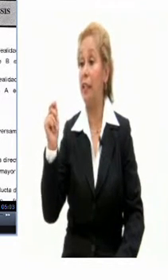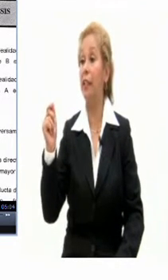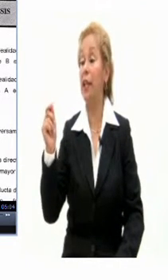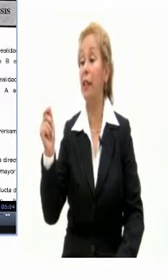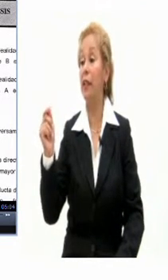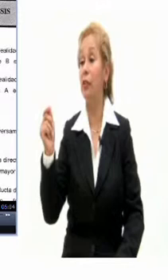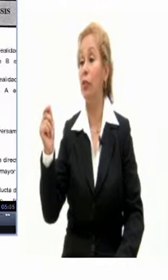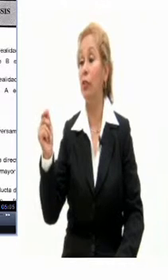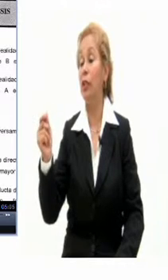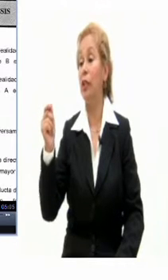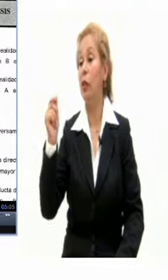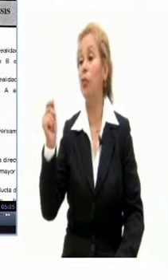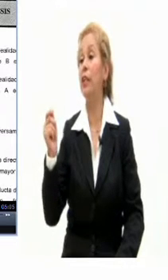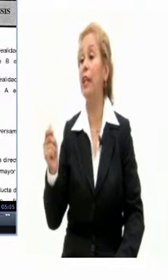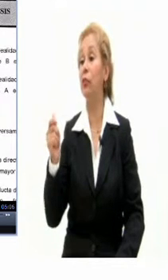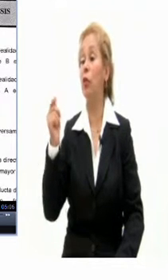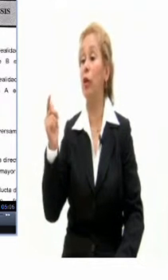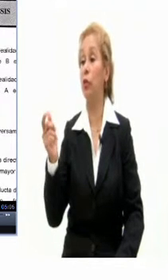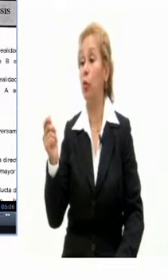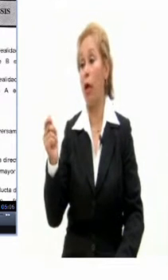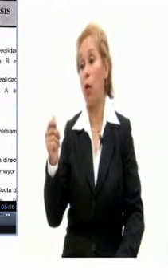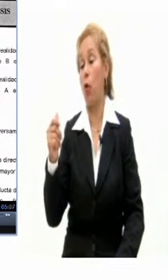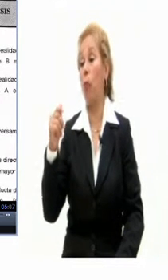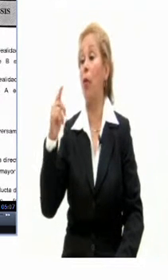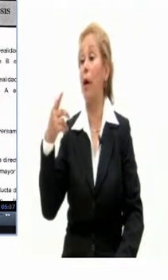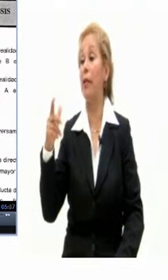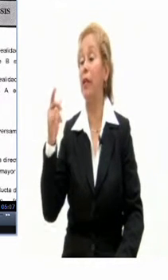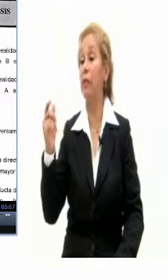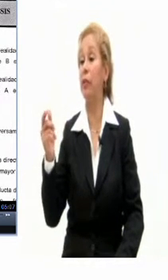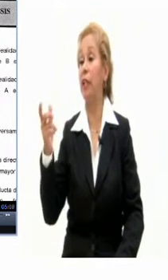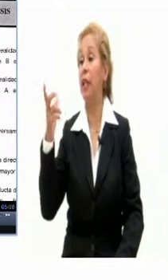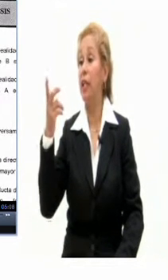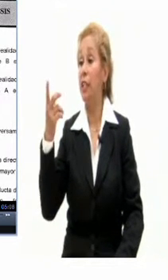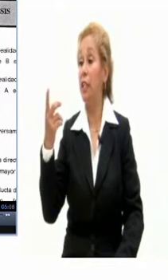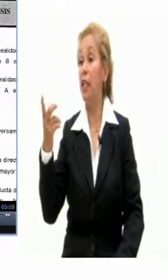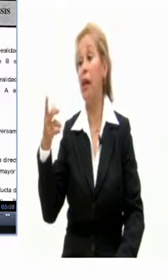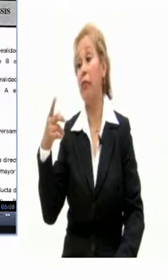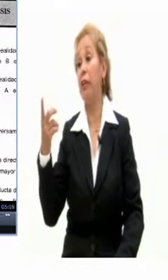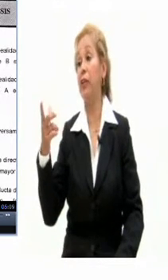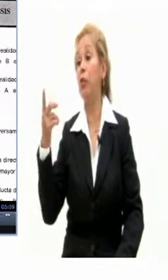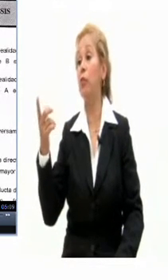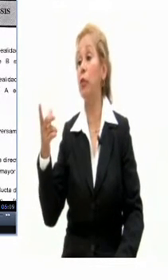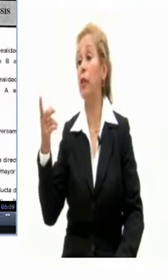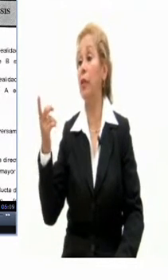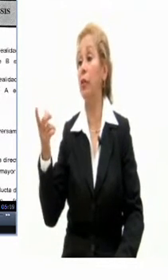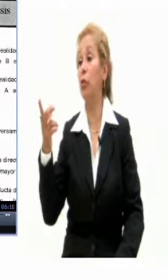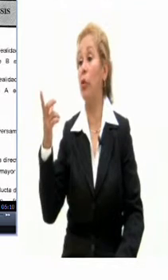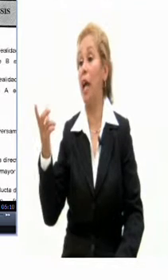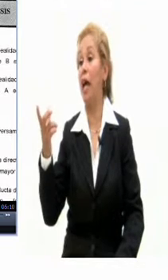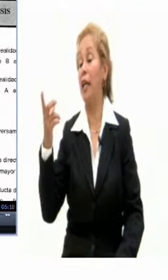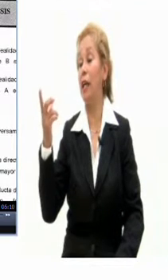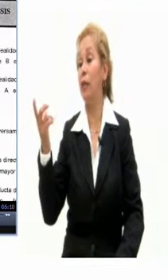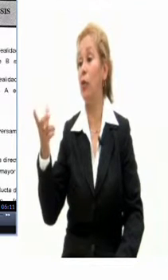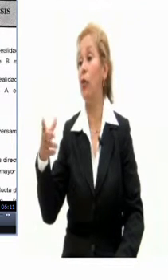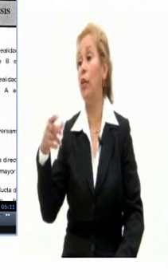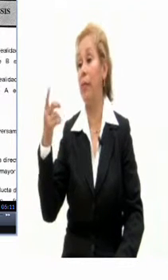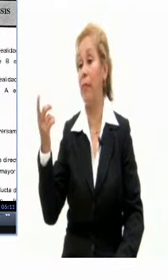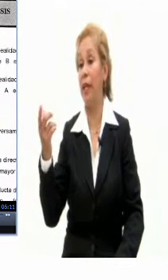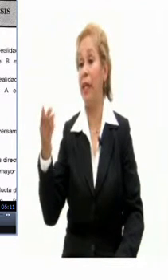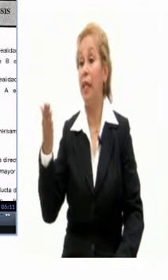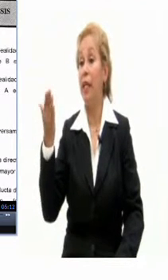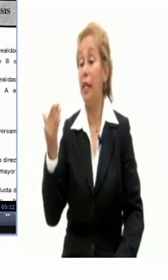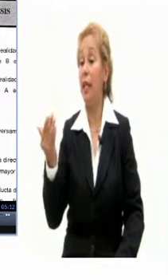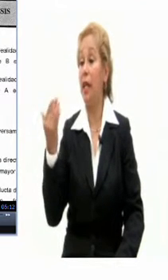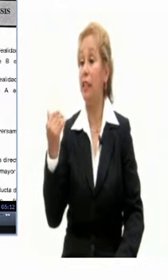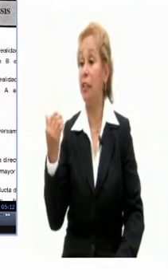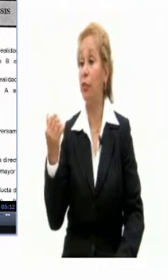tal realidad Z, ¿no? ¿Cómo sería su conjetura o probable respuesta? Sí, afecta el comportamiento de A, ¿no?